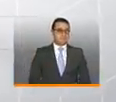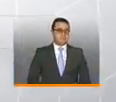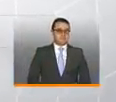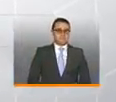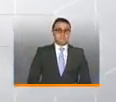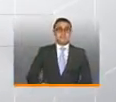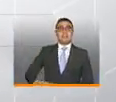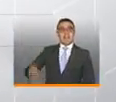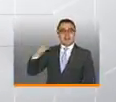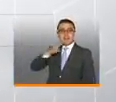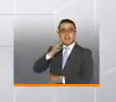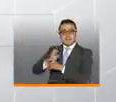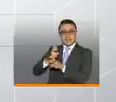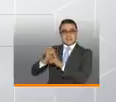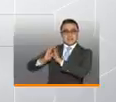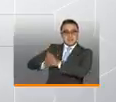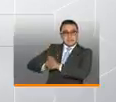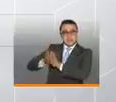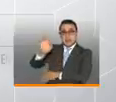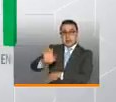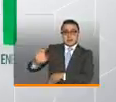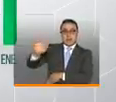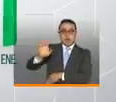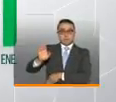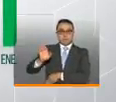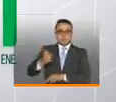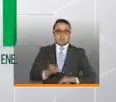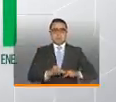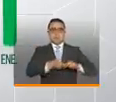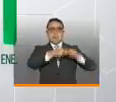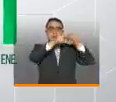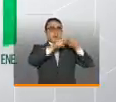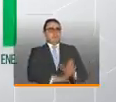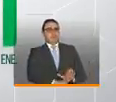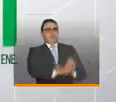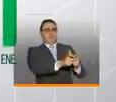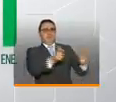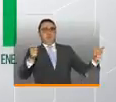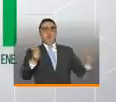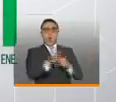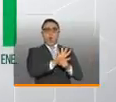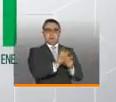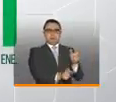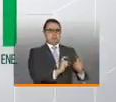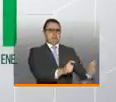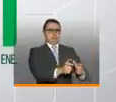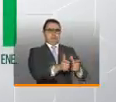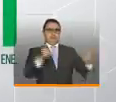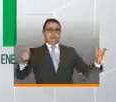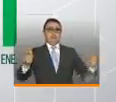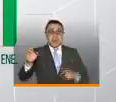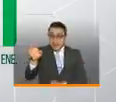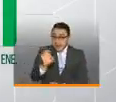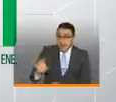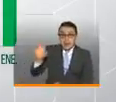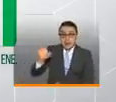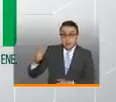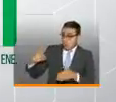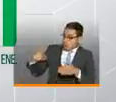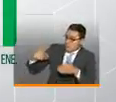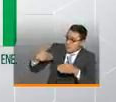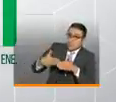de diciembre y enero, donde vimos el aumento de casos, pero también muy interesante, tuvimos en enero una positividad